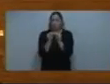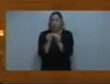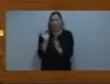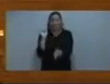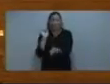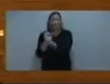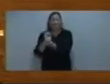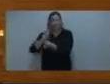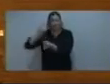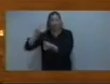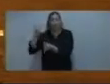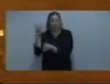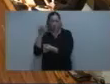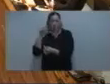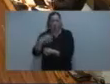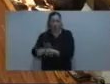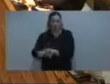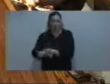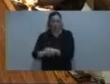es posible.